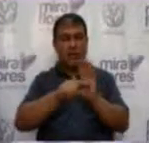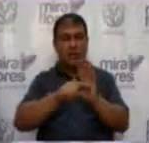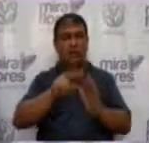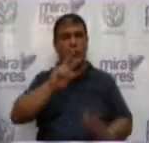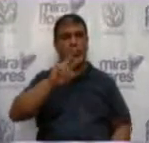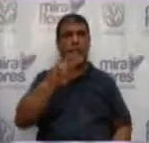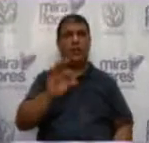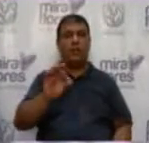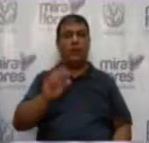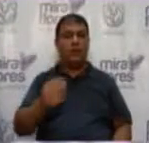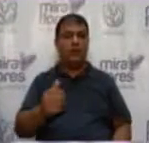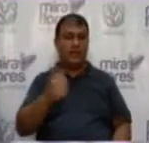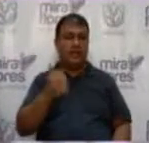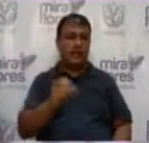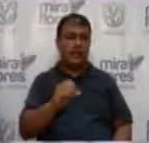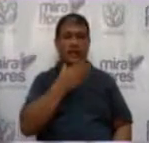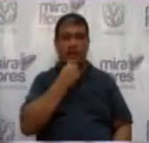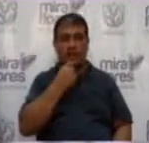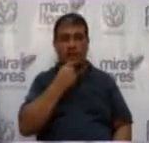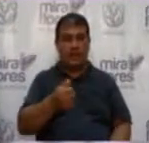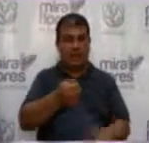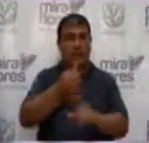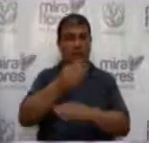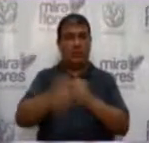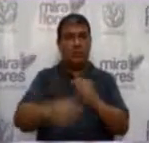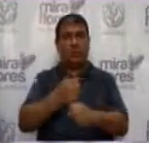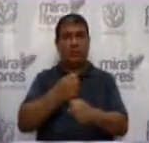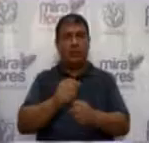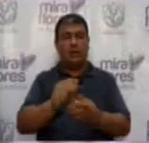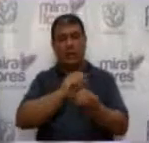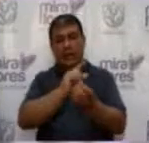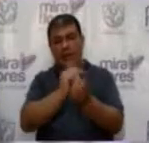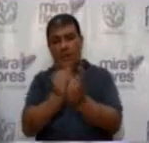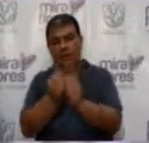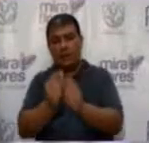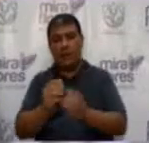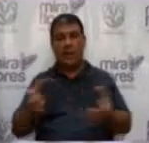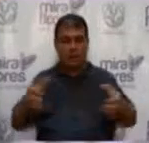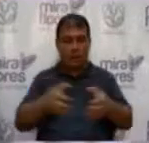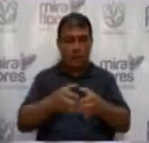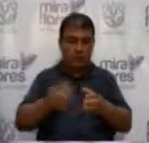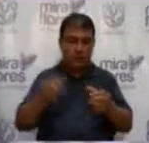075-2009 de fecha 10 de diciembre del mismo año, que modifica el acuerdo de consejo